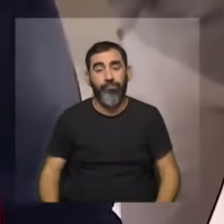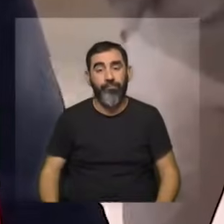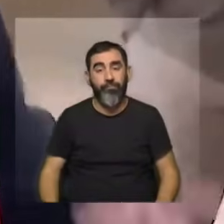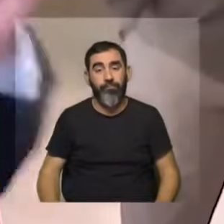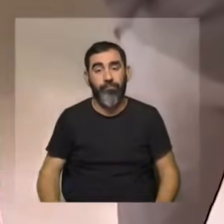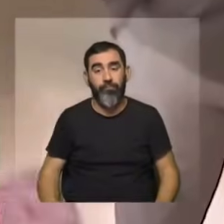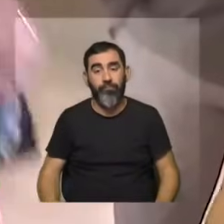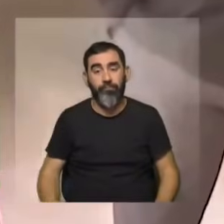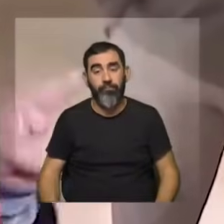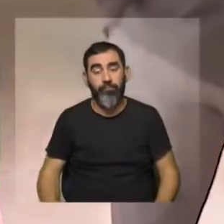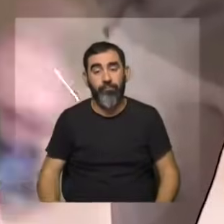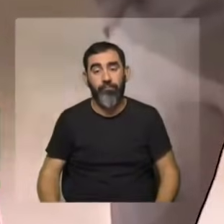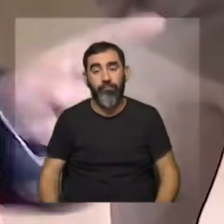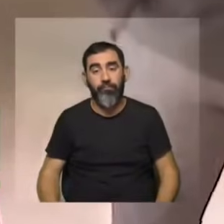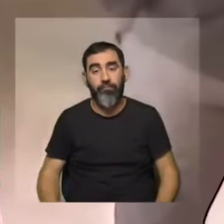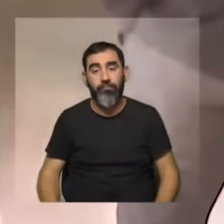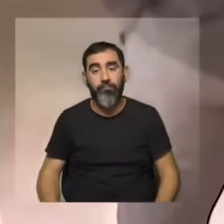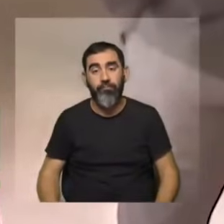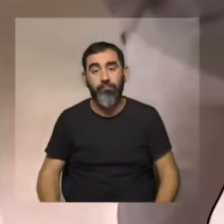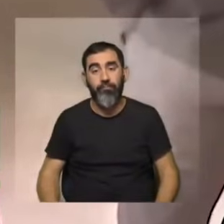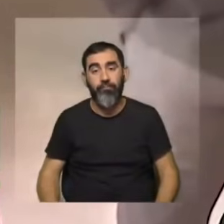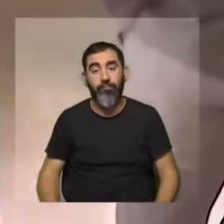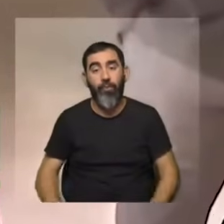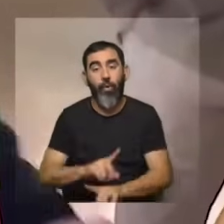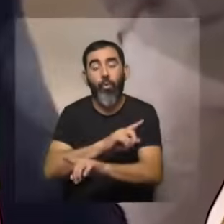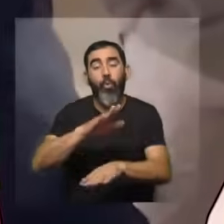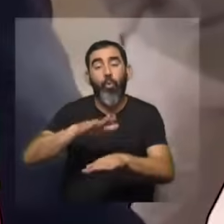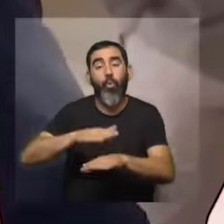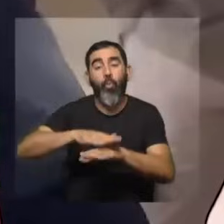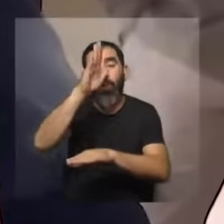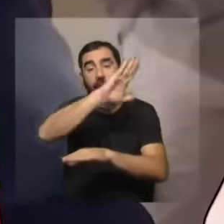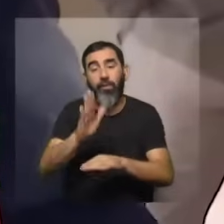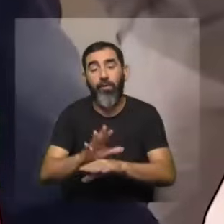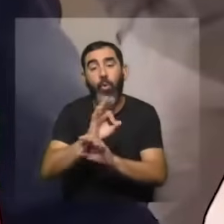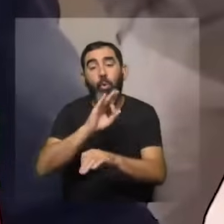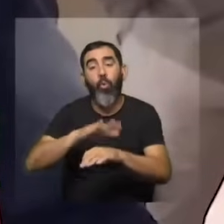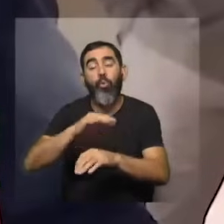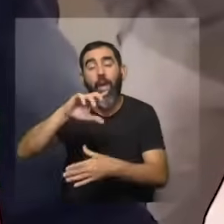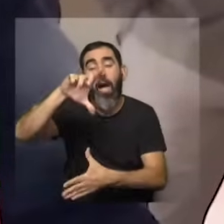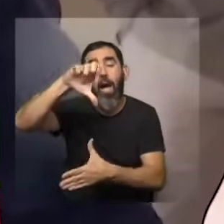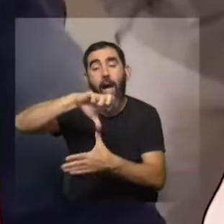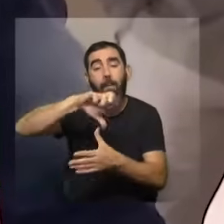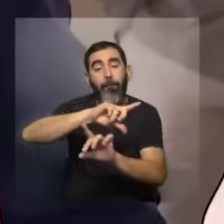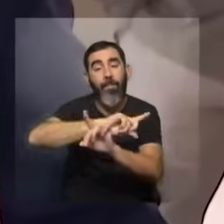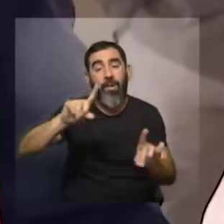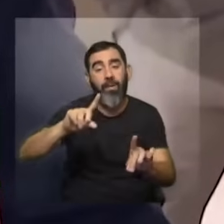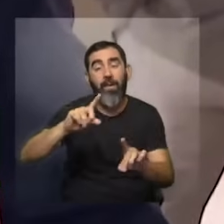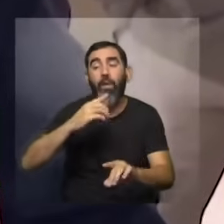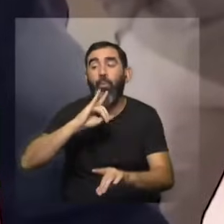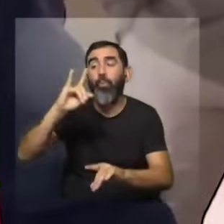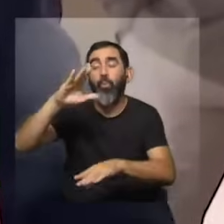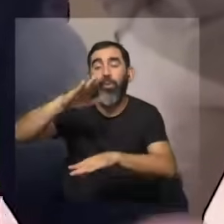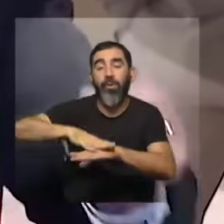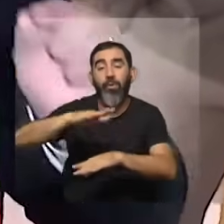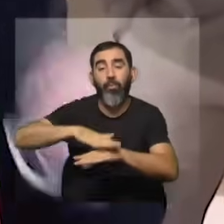claro es que no digo más que es por conta del Brasil y que no digo más que es por conta de América del Sur. Asumo la